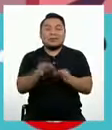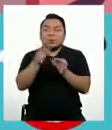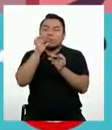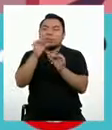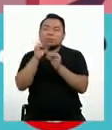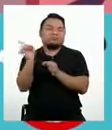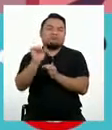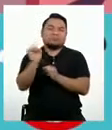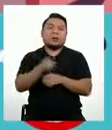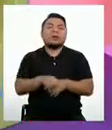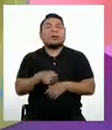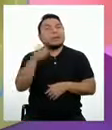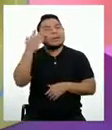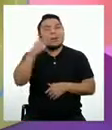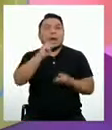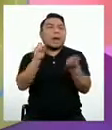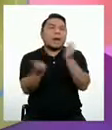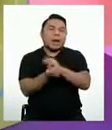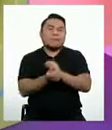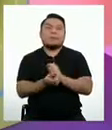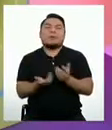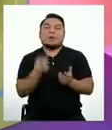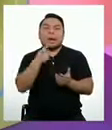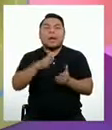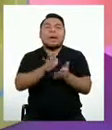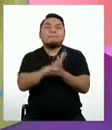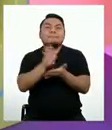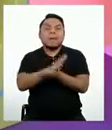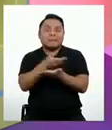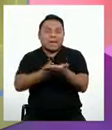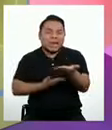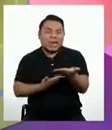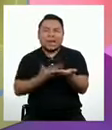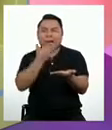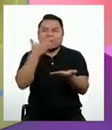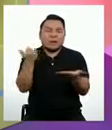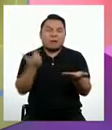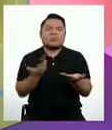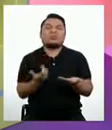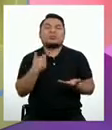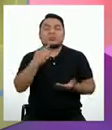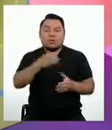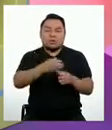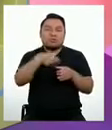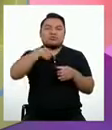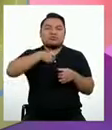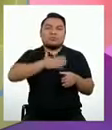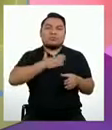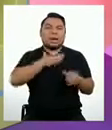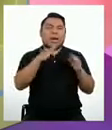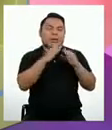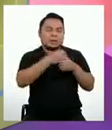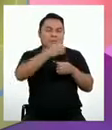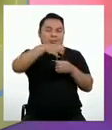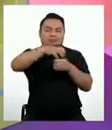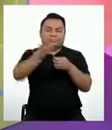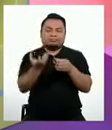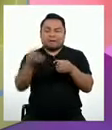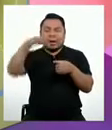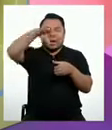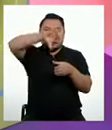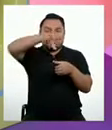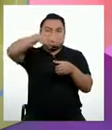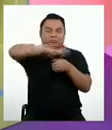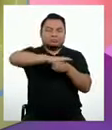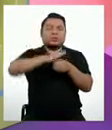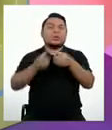una de metal, por ejemplo, o las que son de papel. Entonces llevar nuestro tomatodo también para no estar consumiendo muchas